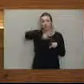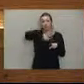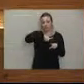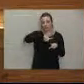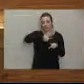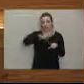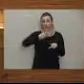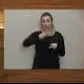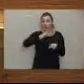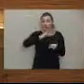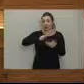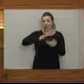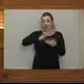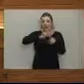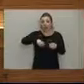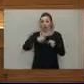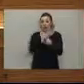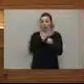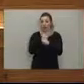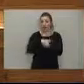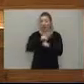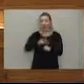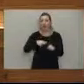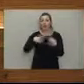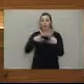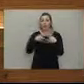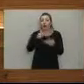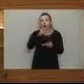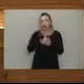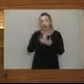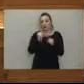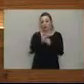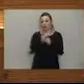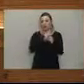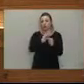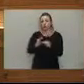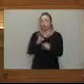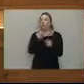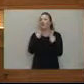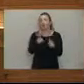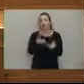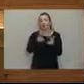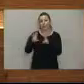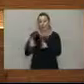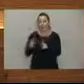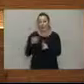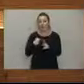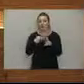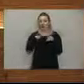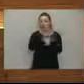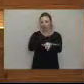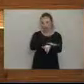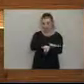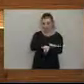reforma laboral que permite reestructurar su empleo sin acudir a esas autorizaciones administrativas. Y esto es lo que ha